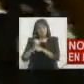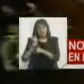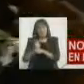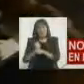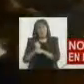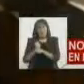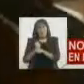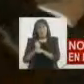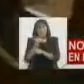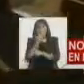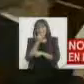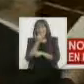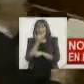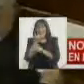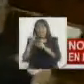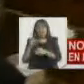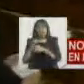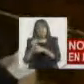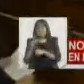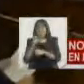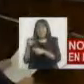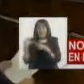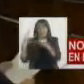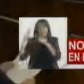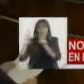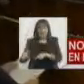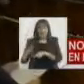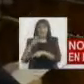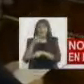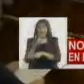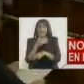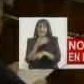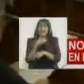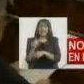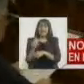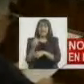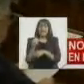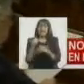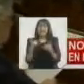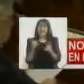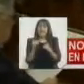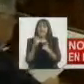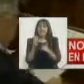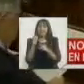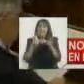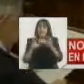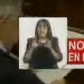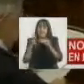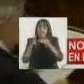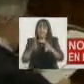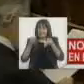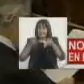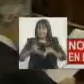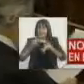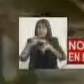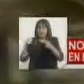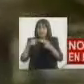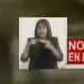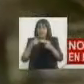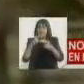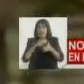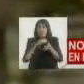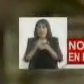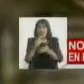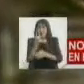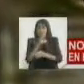trabajo mal hecho, de un trabajo irresponsable y que ya está científicamente determinado que está causando daño